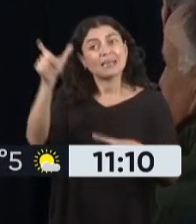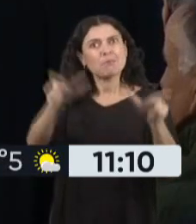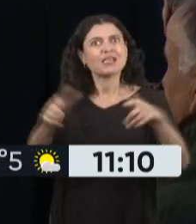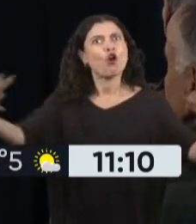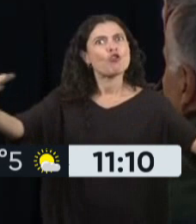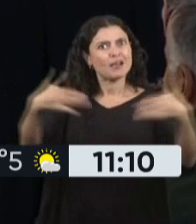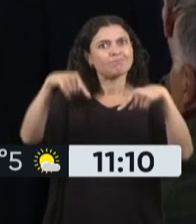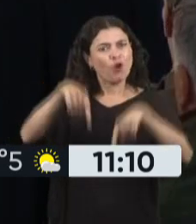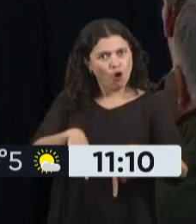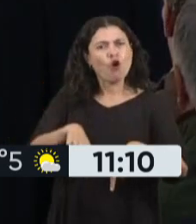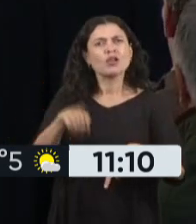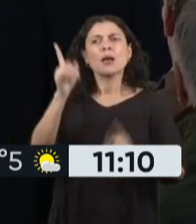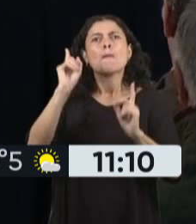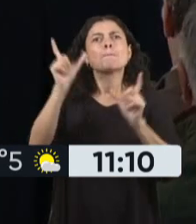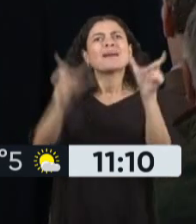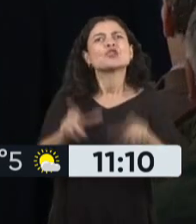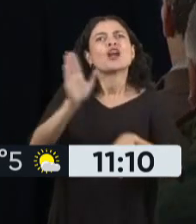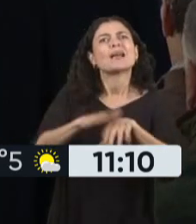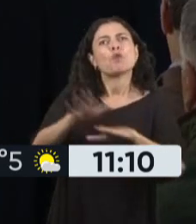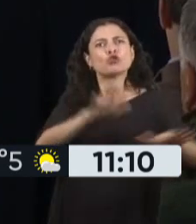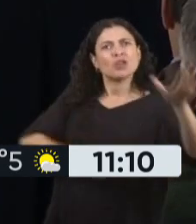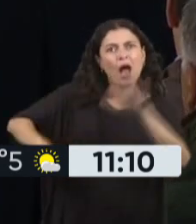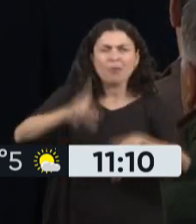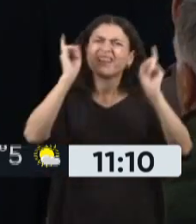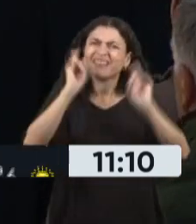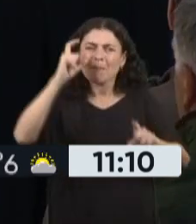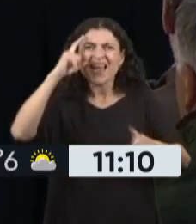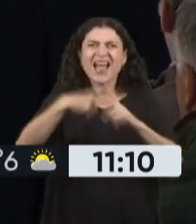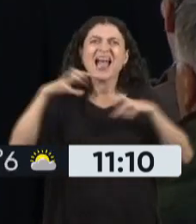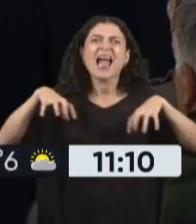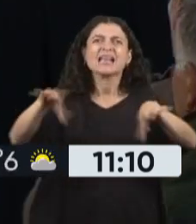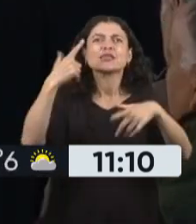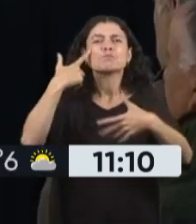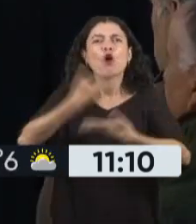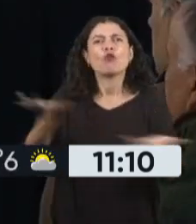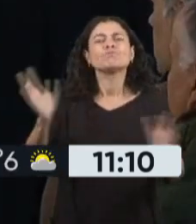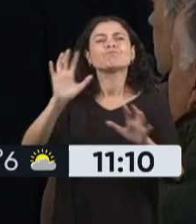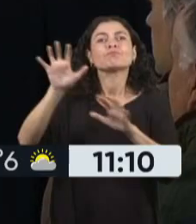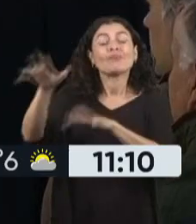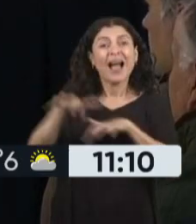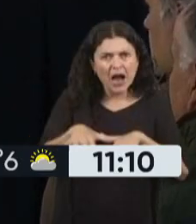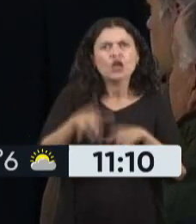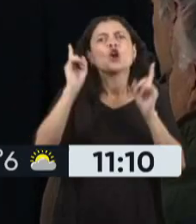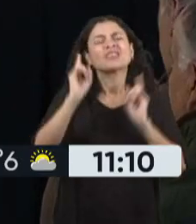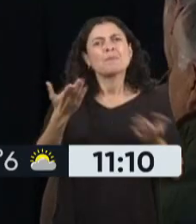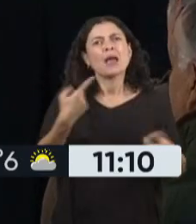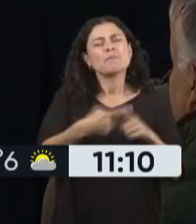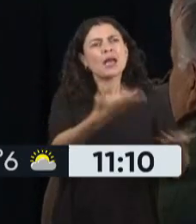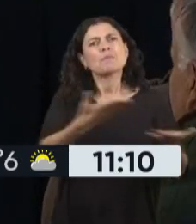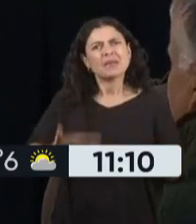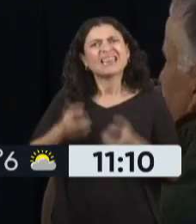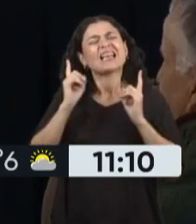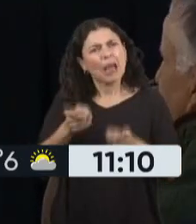presentes, a los organizadores y a Expo Agro, no solo por la invitación, sino también por comprobar que nuestro